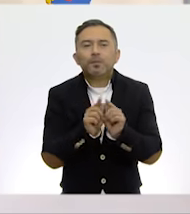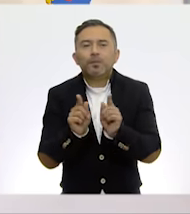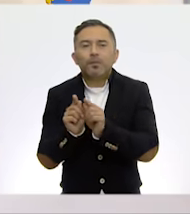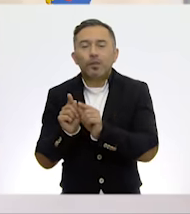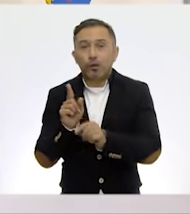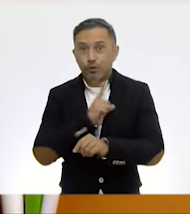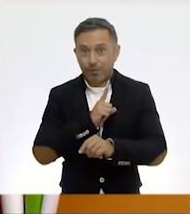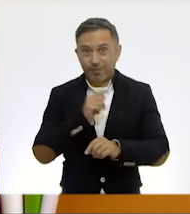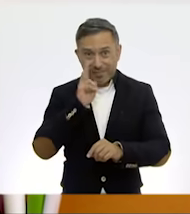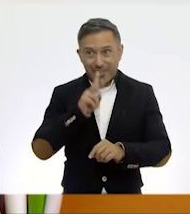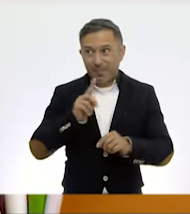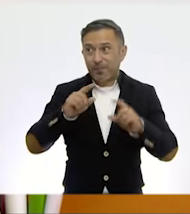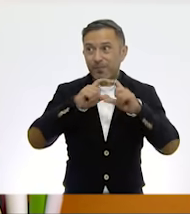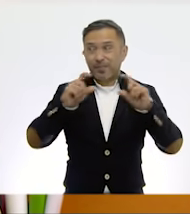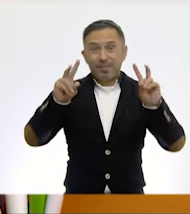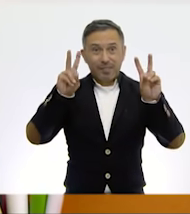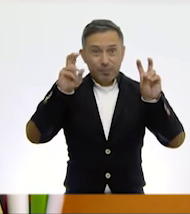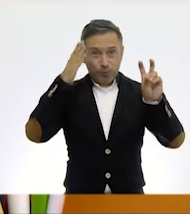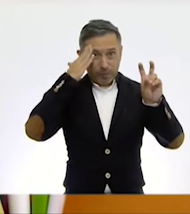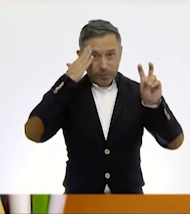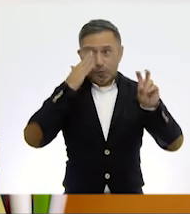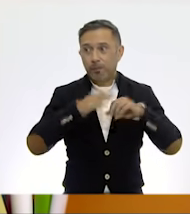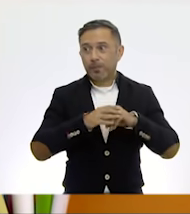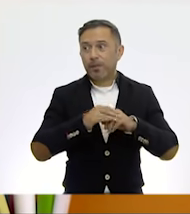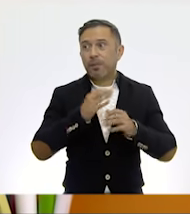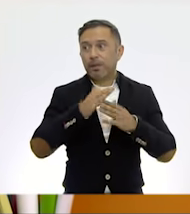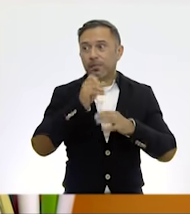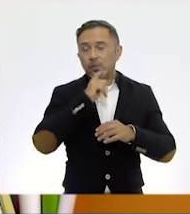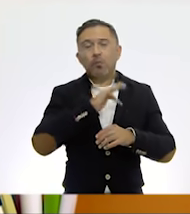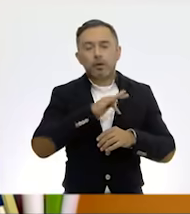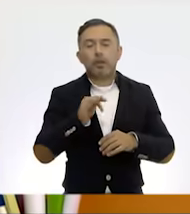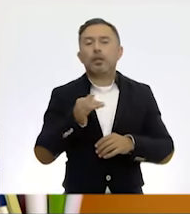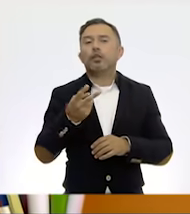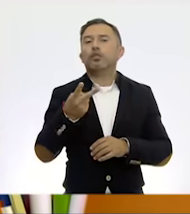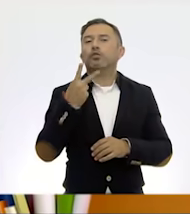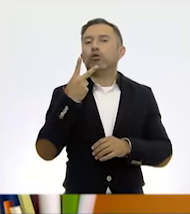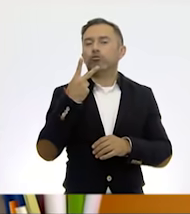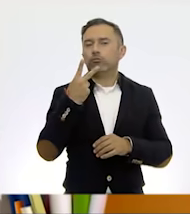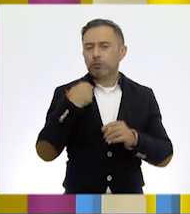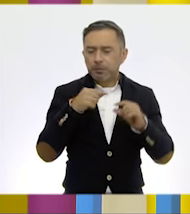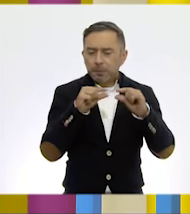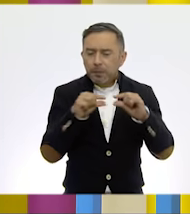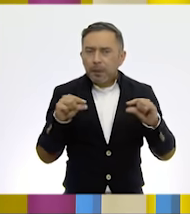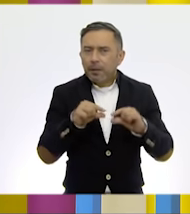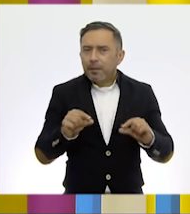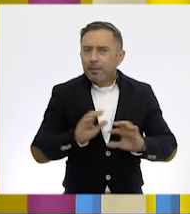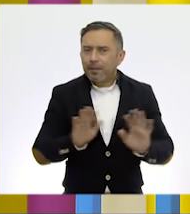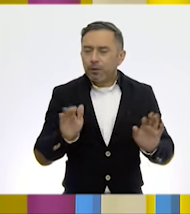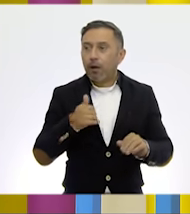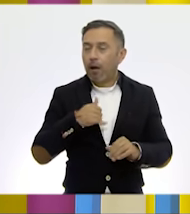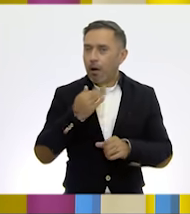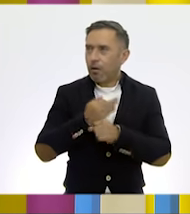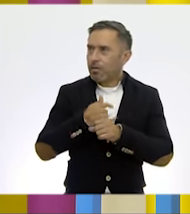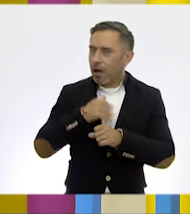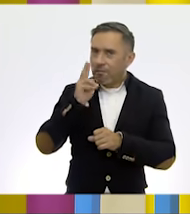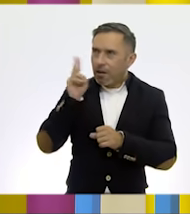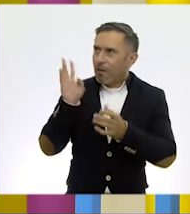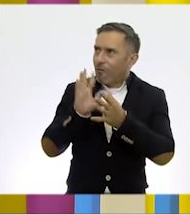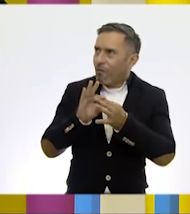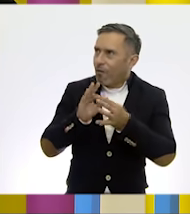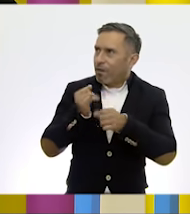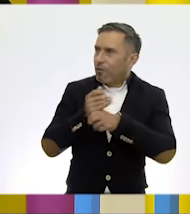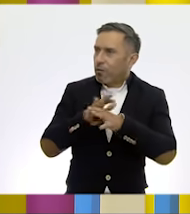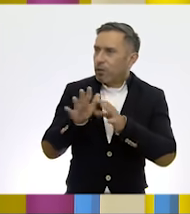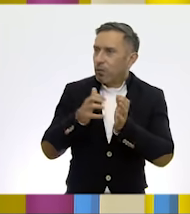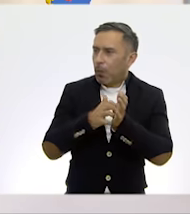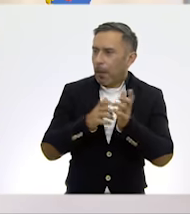si te fijaste en el subtítulo de abajo, también venían nada más dos renglones. Sí, muy breve la información y concisa también. Oye, y